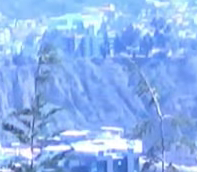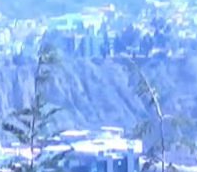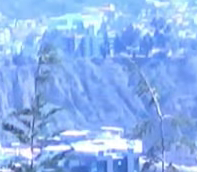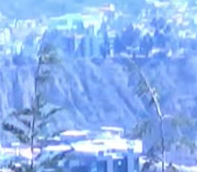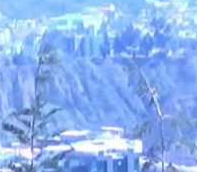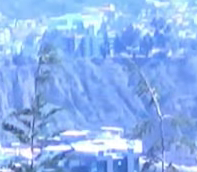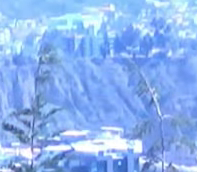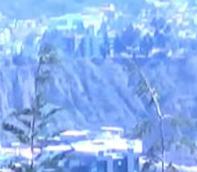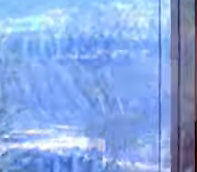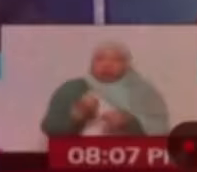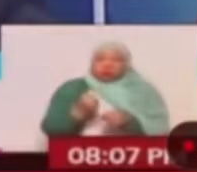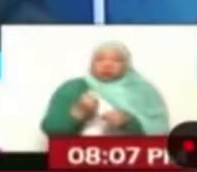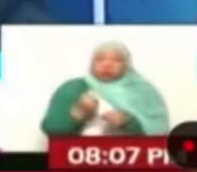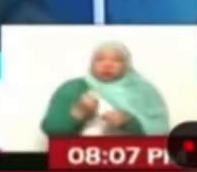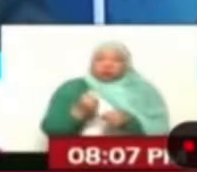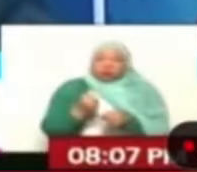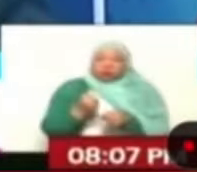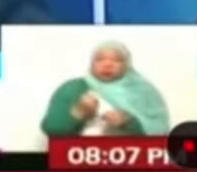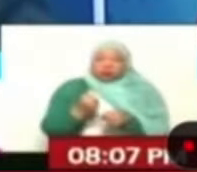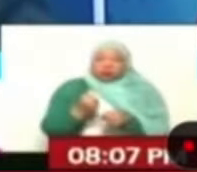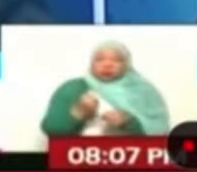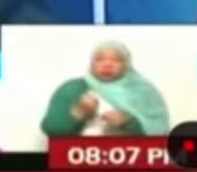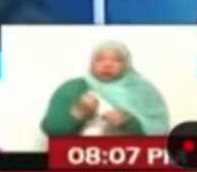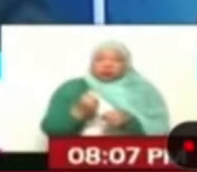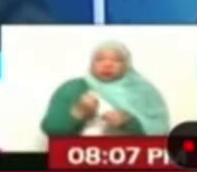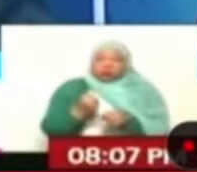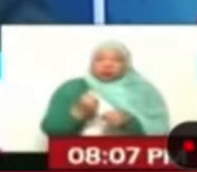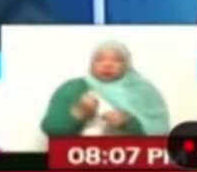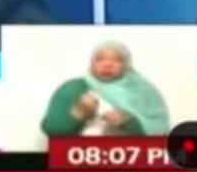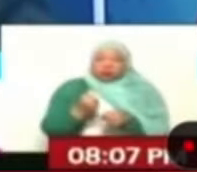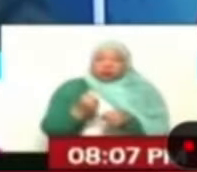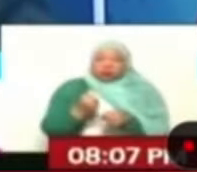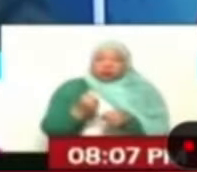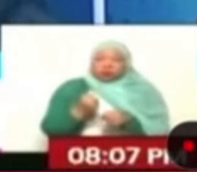organizan los pueblos y conducen sus gobiernos y desplazan a las oligarquías,